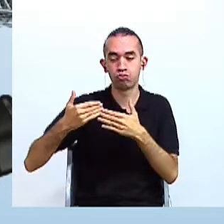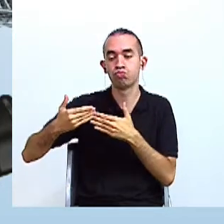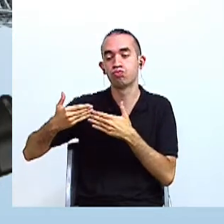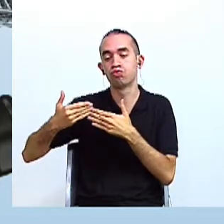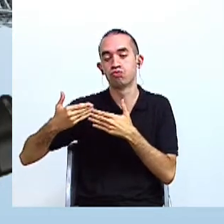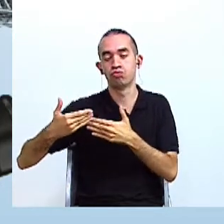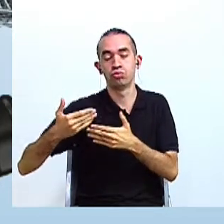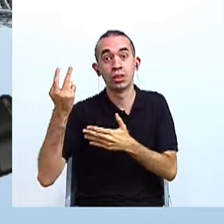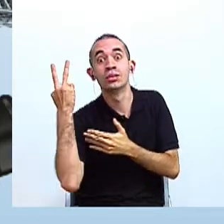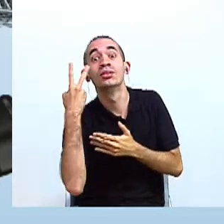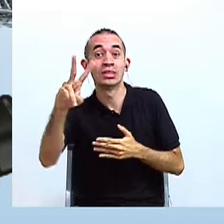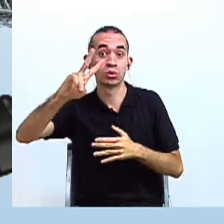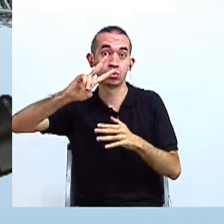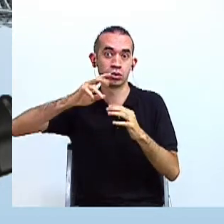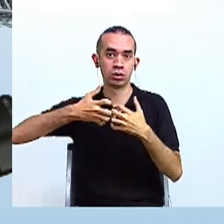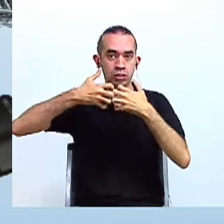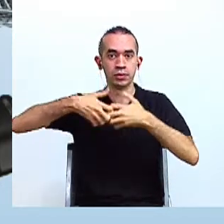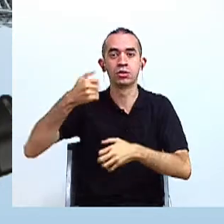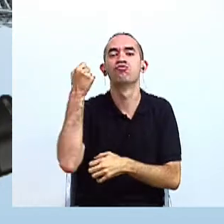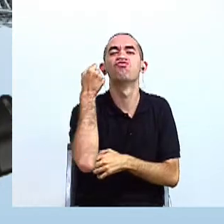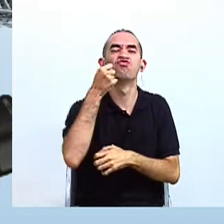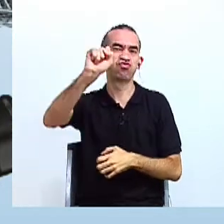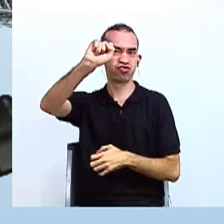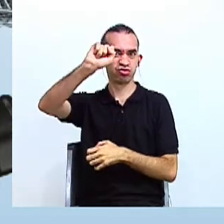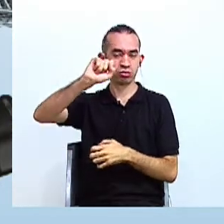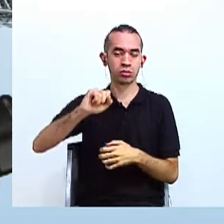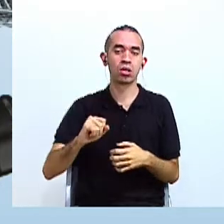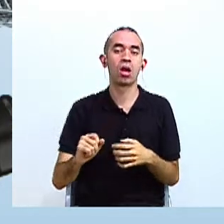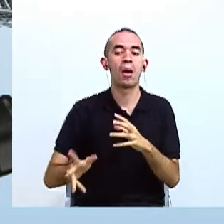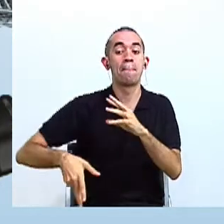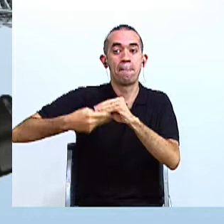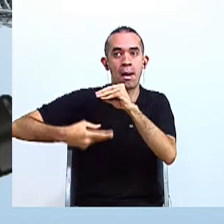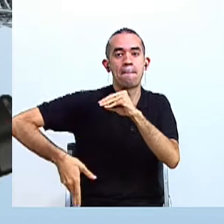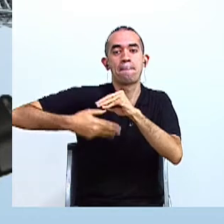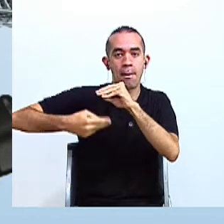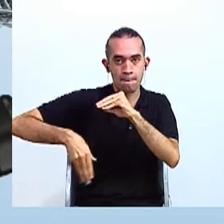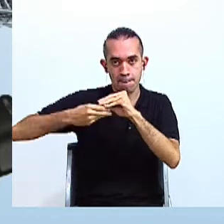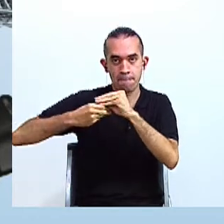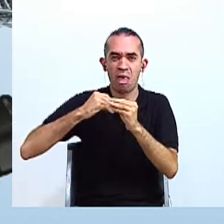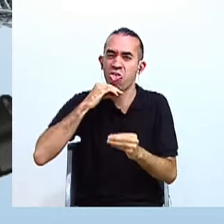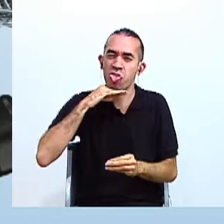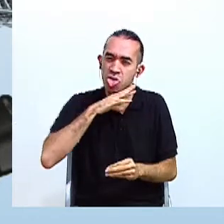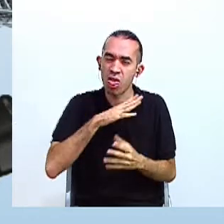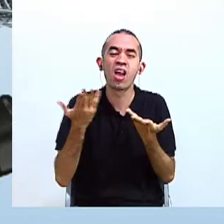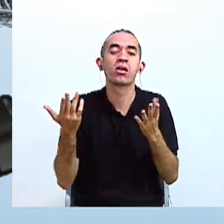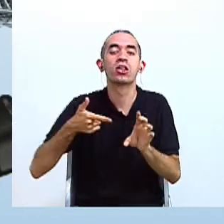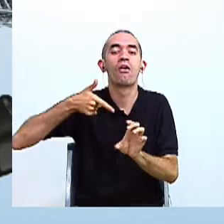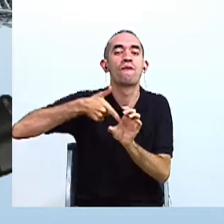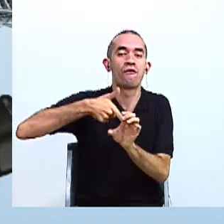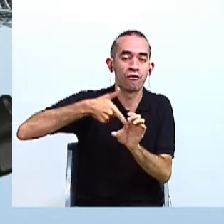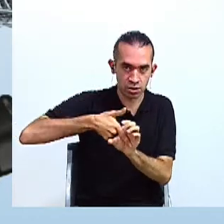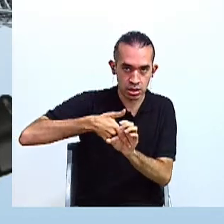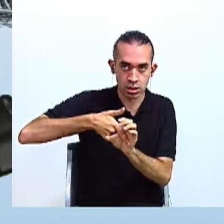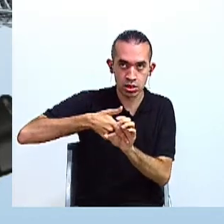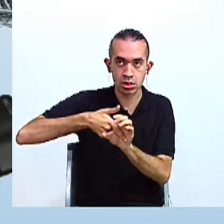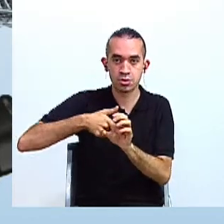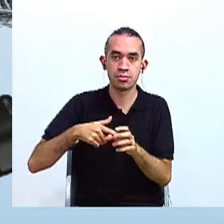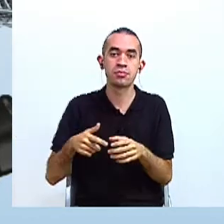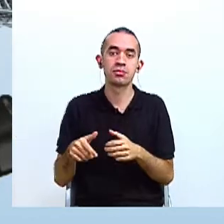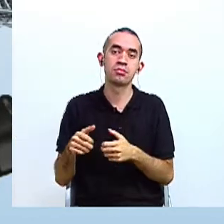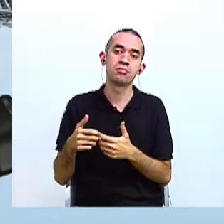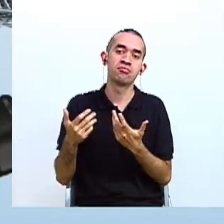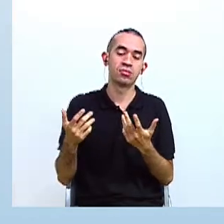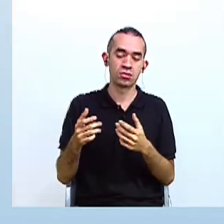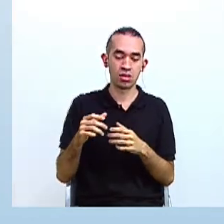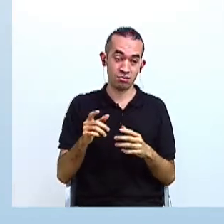la revolución industrial, cuando ya se incorporan otros elementos contaminantes, como los combustibles fósiles, y se mantienen los